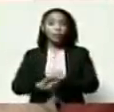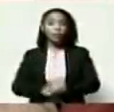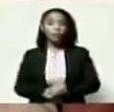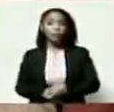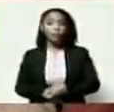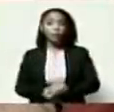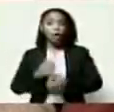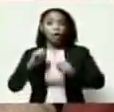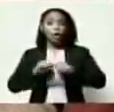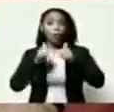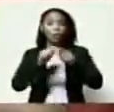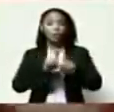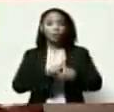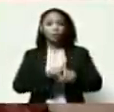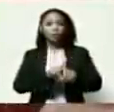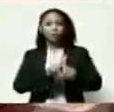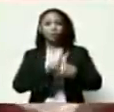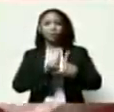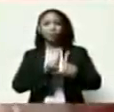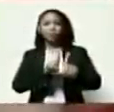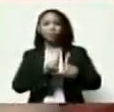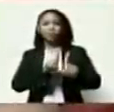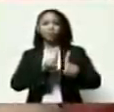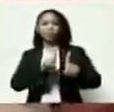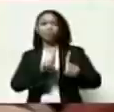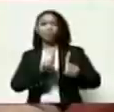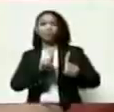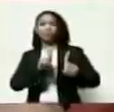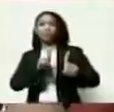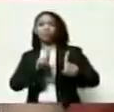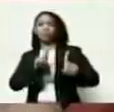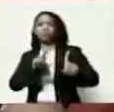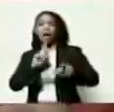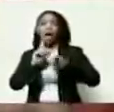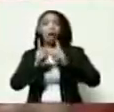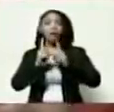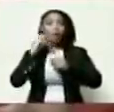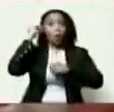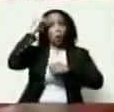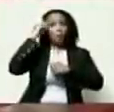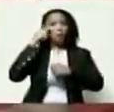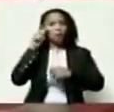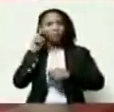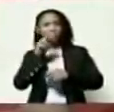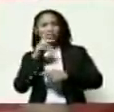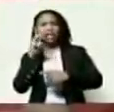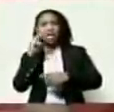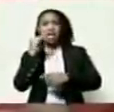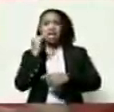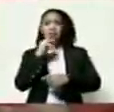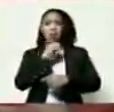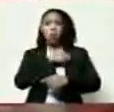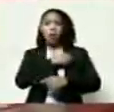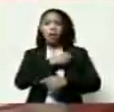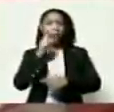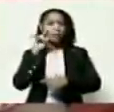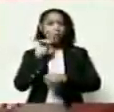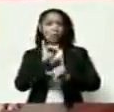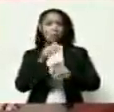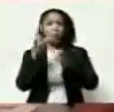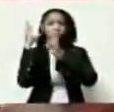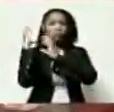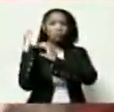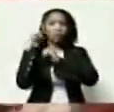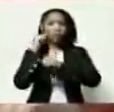y comienza a alejarse, y comienzan las críticas. A veces son tan inmorales que critican desde el mismo cargo donde